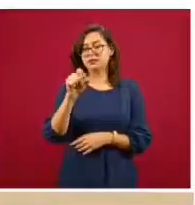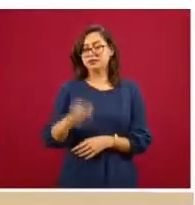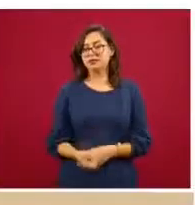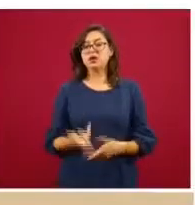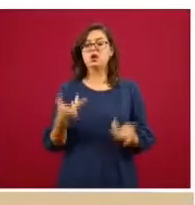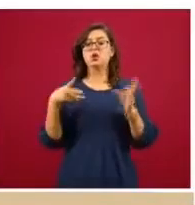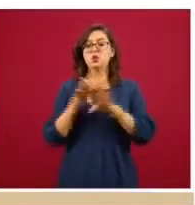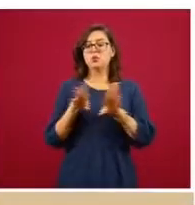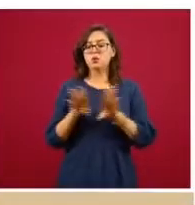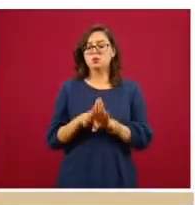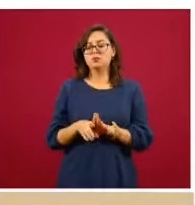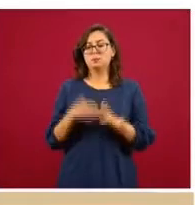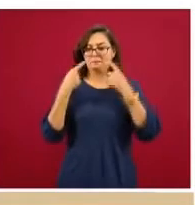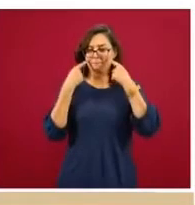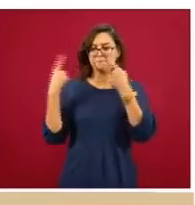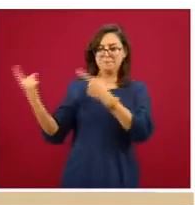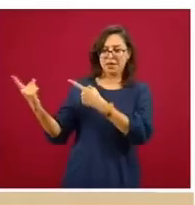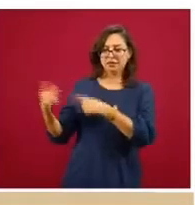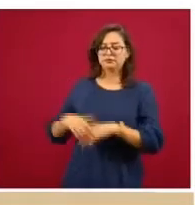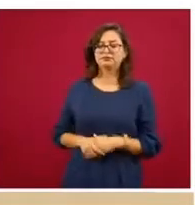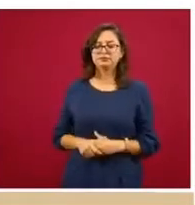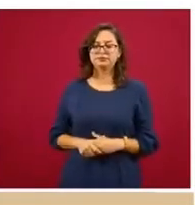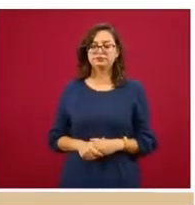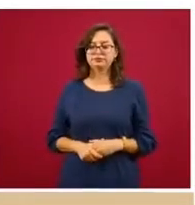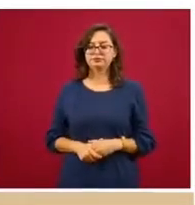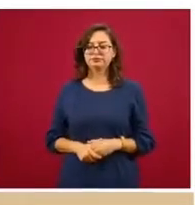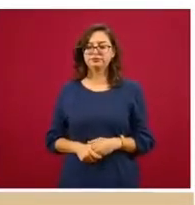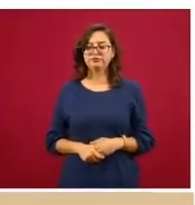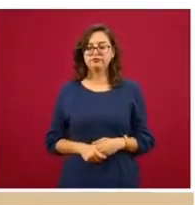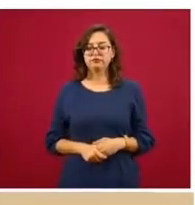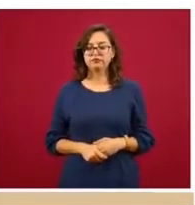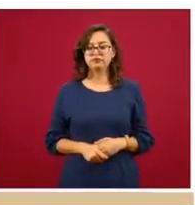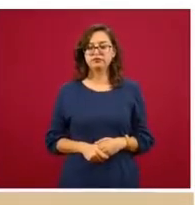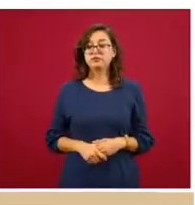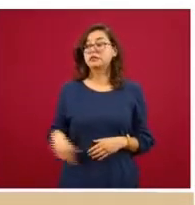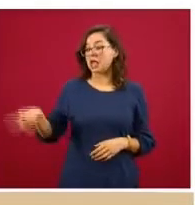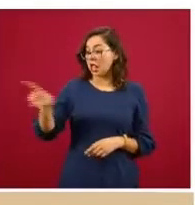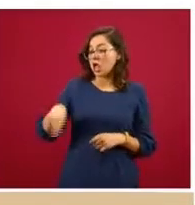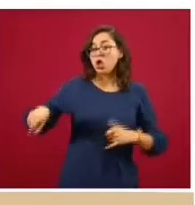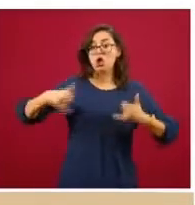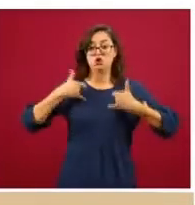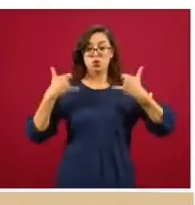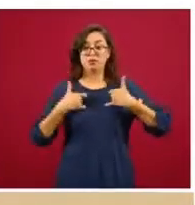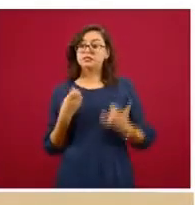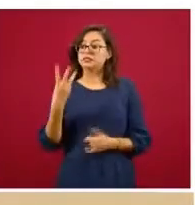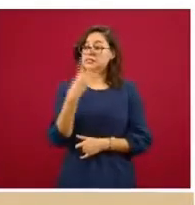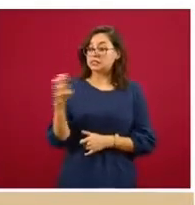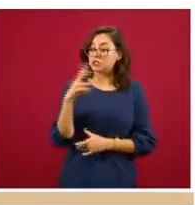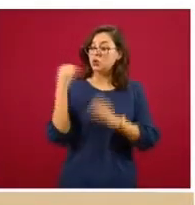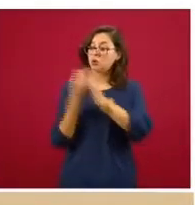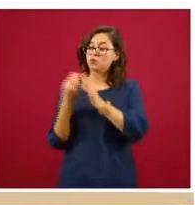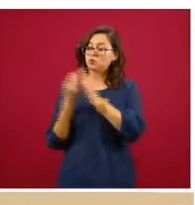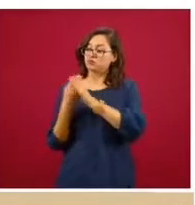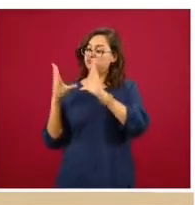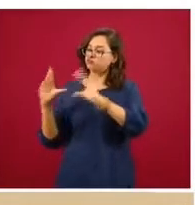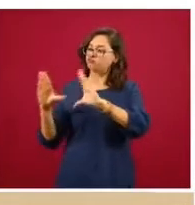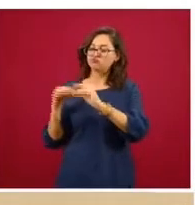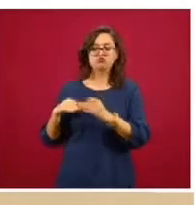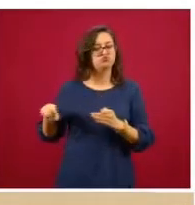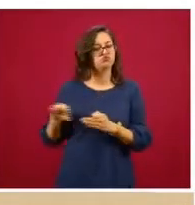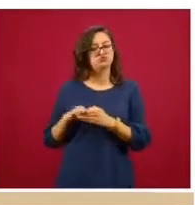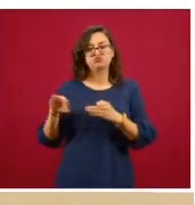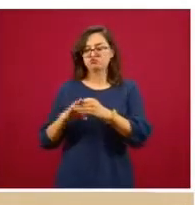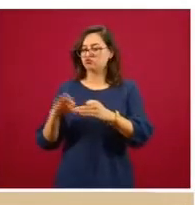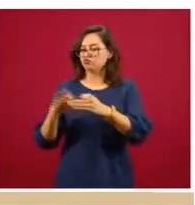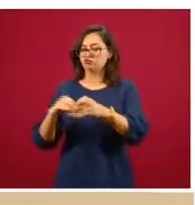personas jóvenes capacitadas justamente en ese tema, como bien lo mencionaba la doctora. Su capacitación será permanente para que puedan seguir